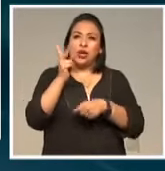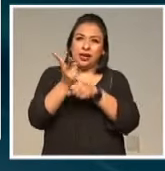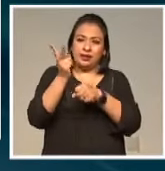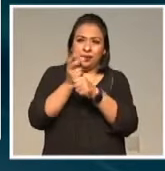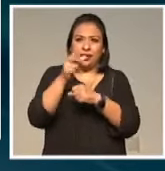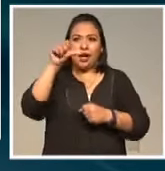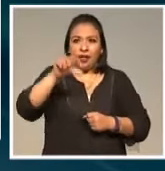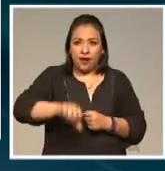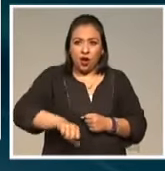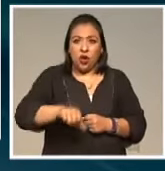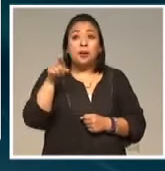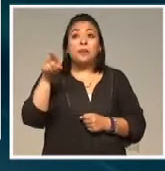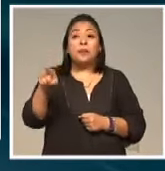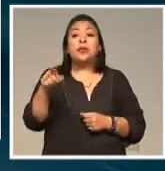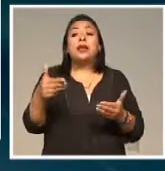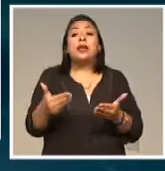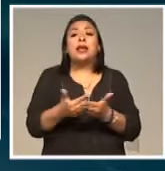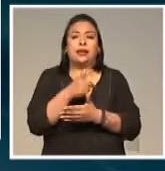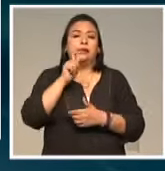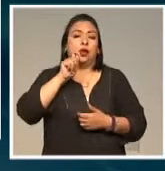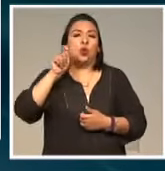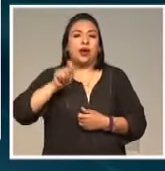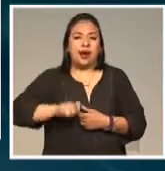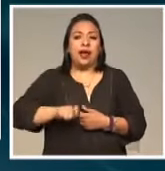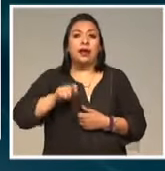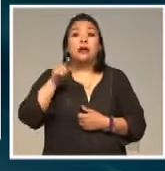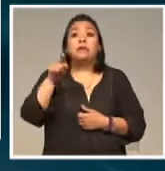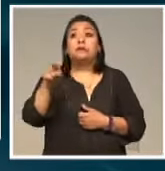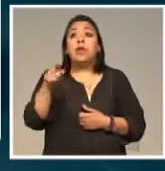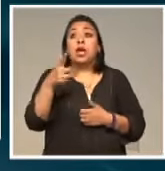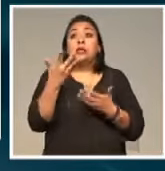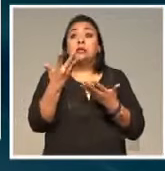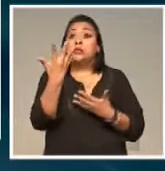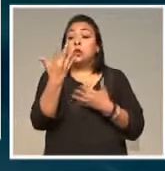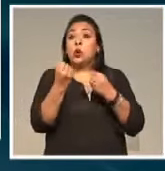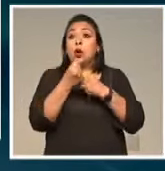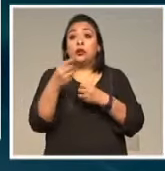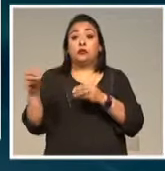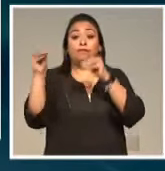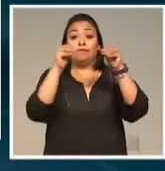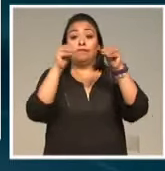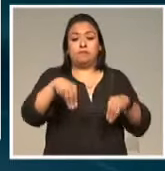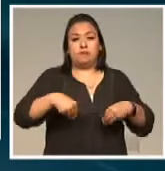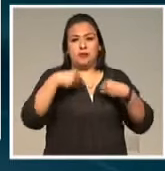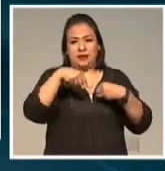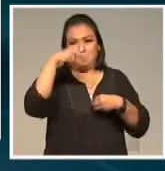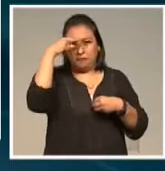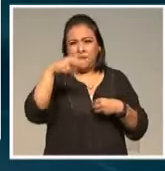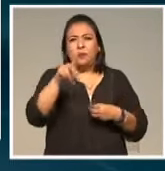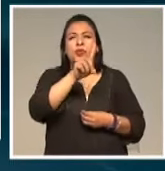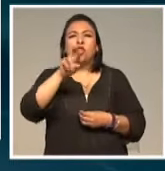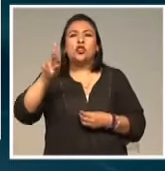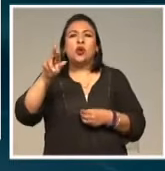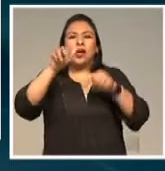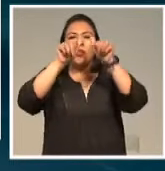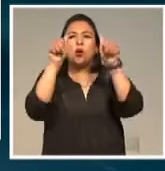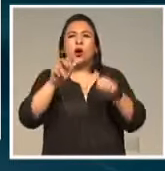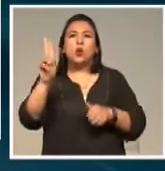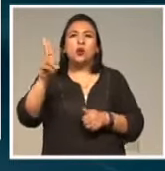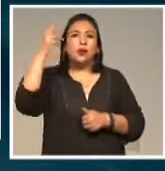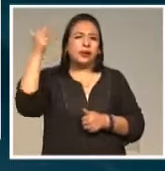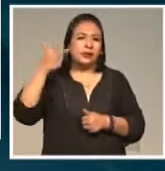de esta noche. Ella nació en Ucrania, lleva ya 5 años residiendo en México, tiene un doctorado en artes en una universidad